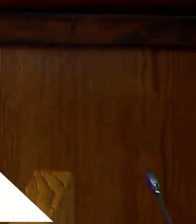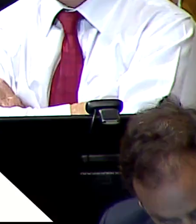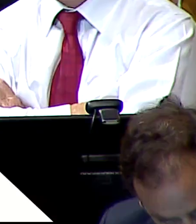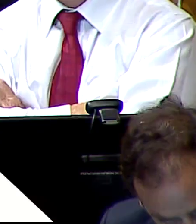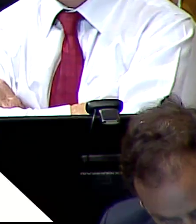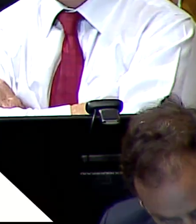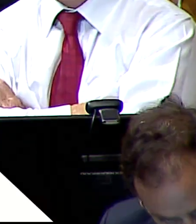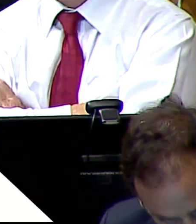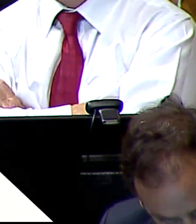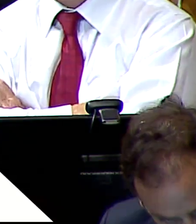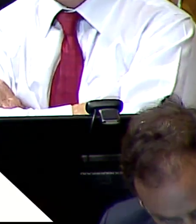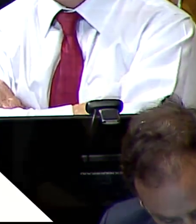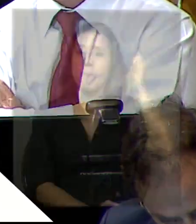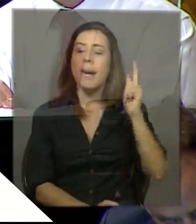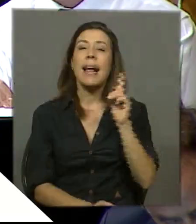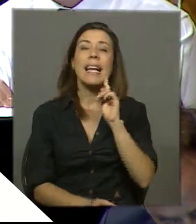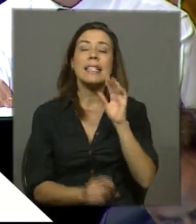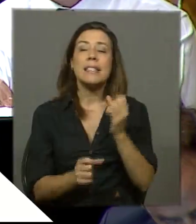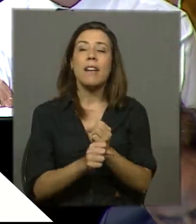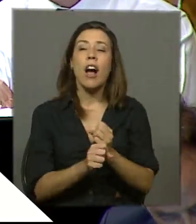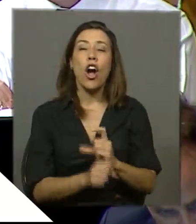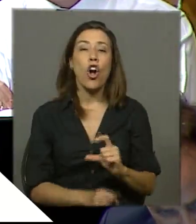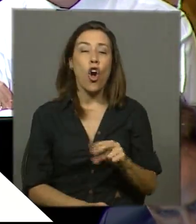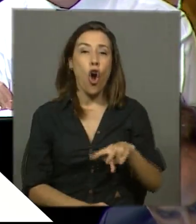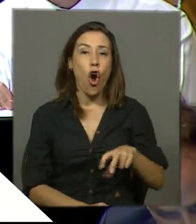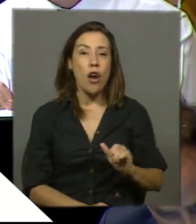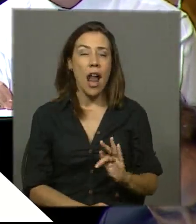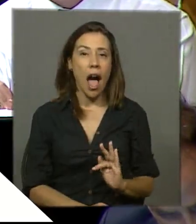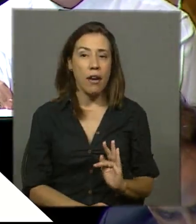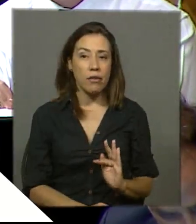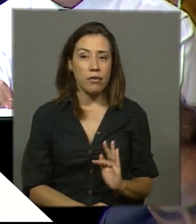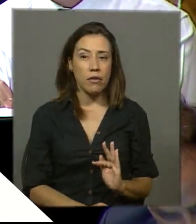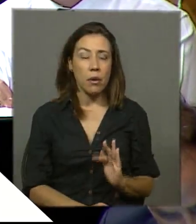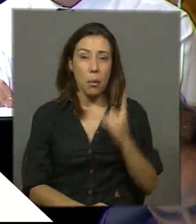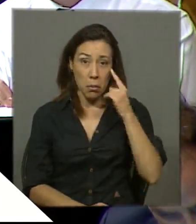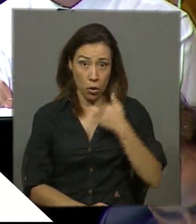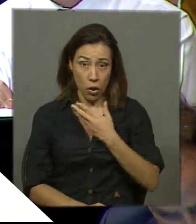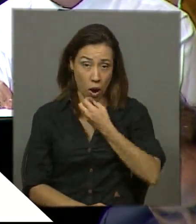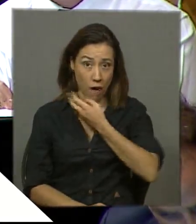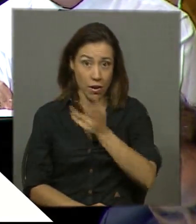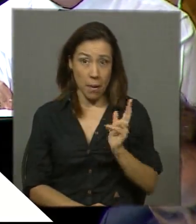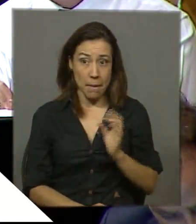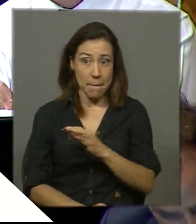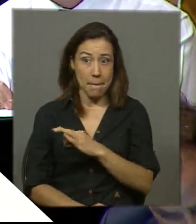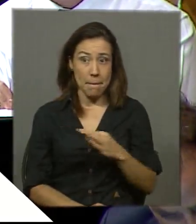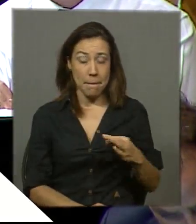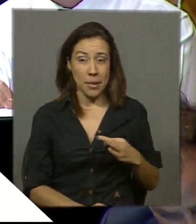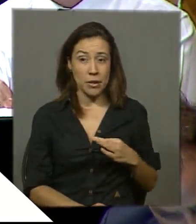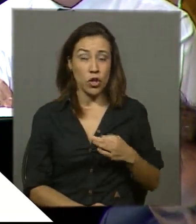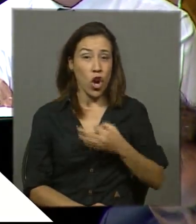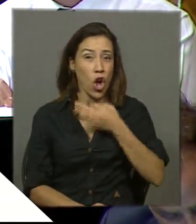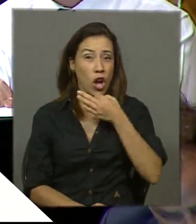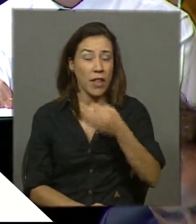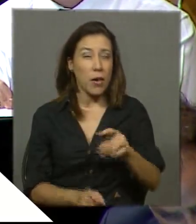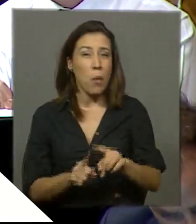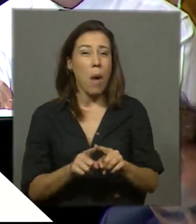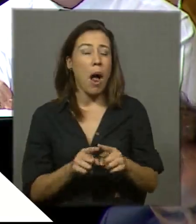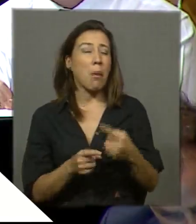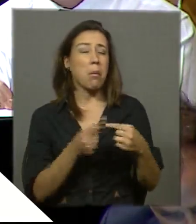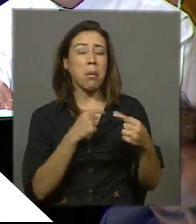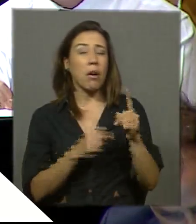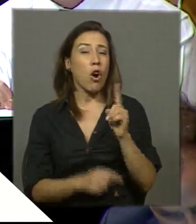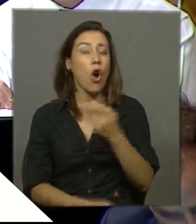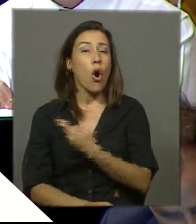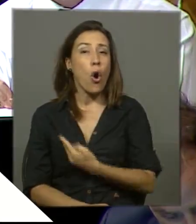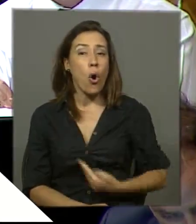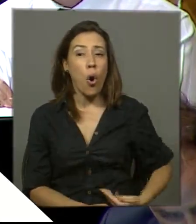Quiénes estaban trabajando era la gente de la conaf Pero le digo ministro el comentario no es retórico el